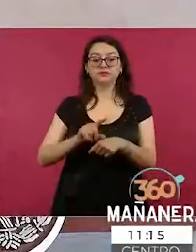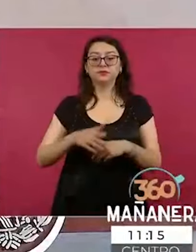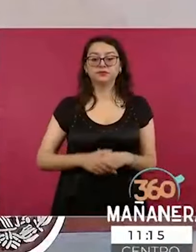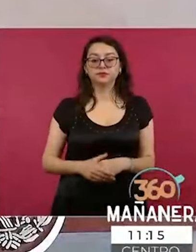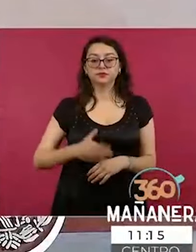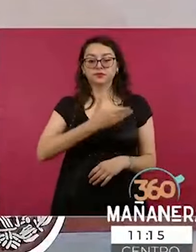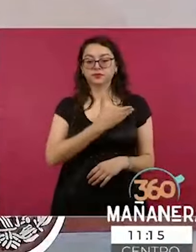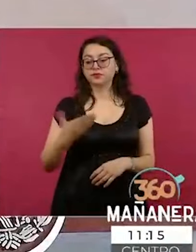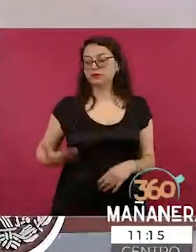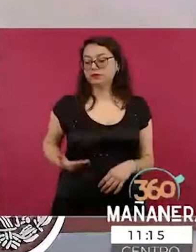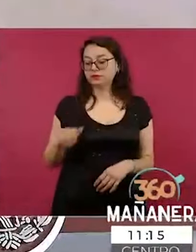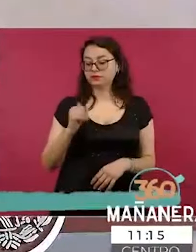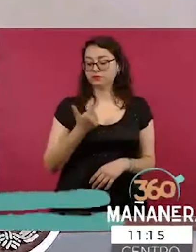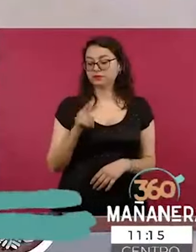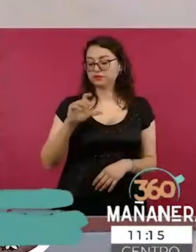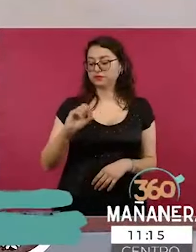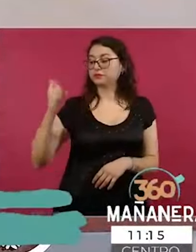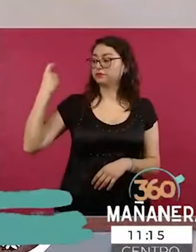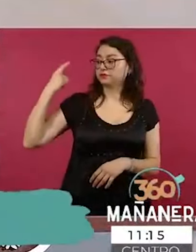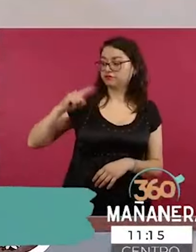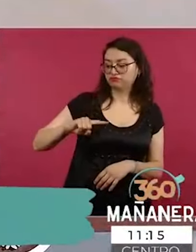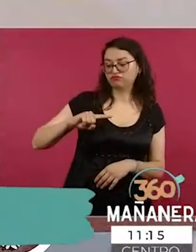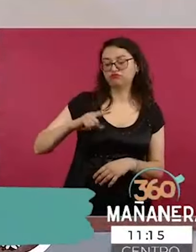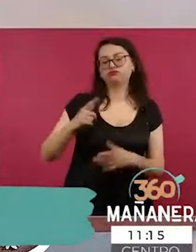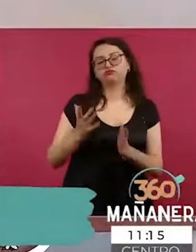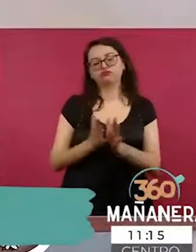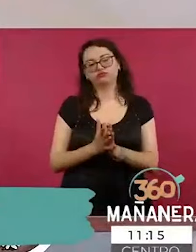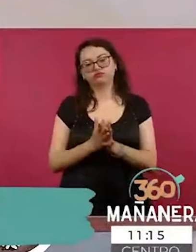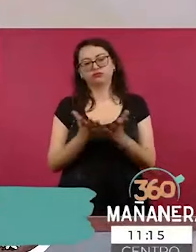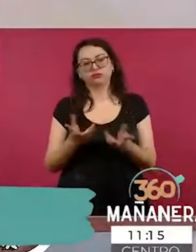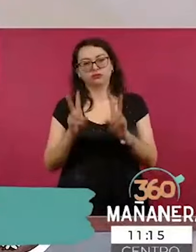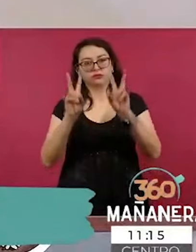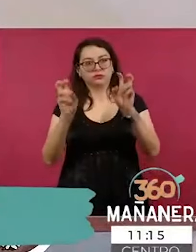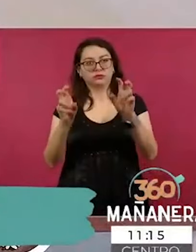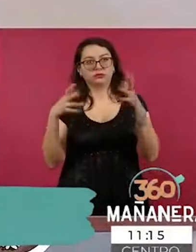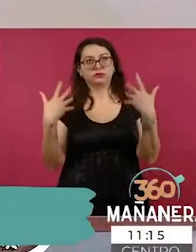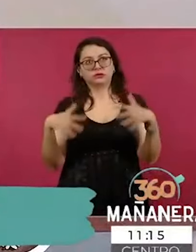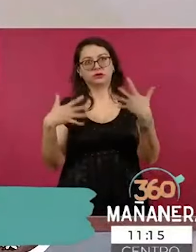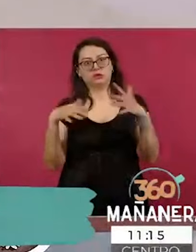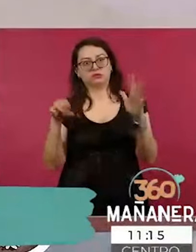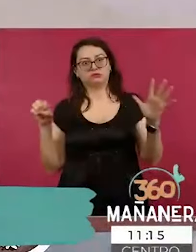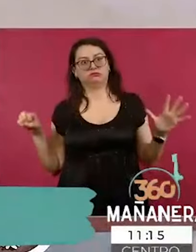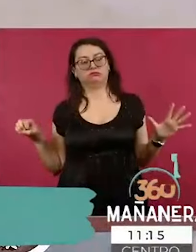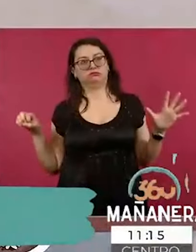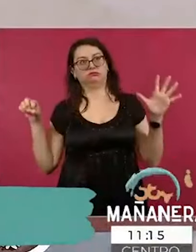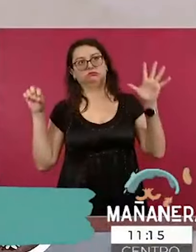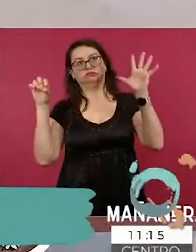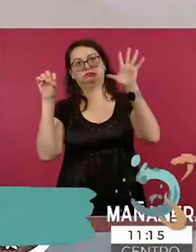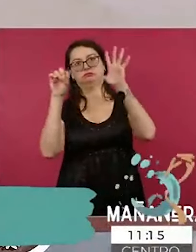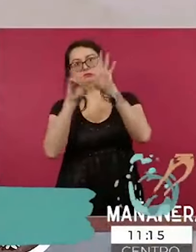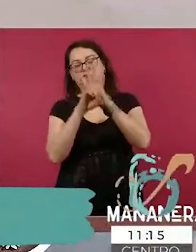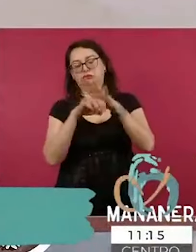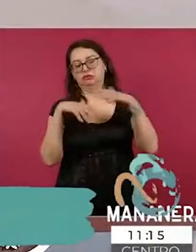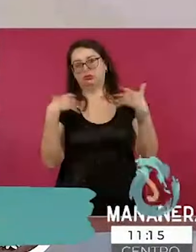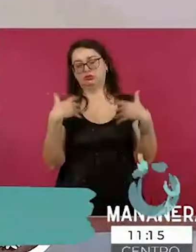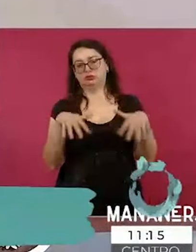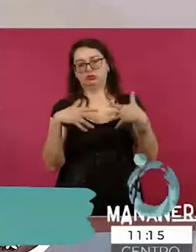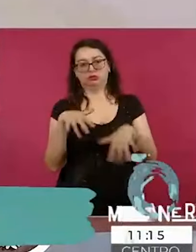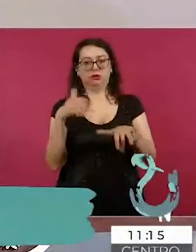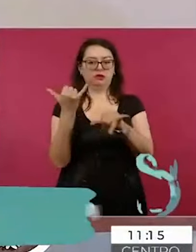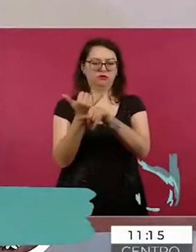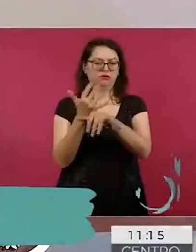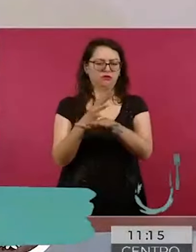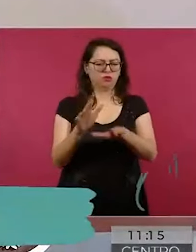nota compartimos información científica en torno al Gran eclipse de sol Total que se apreciará el próximo